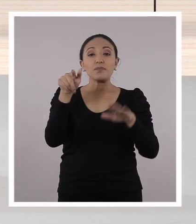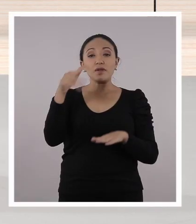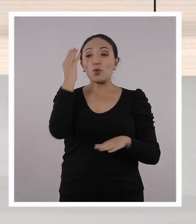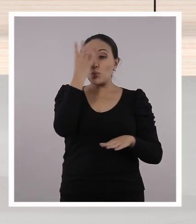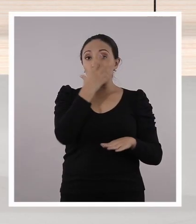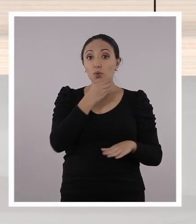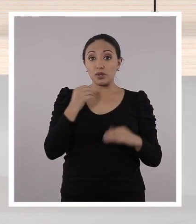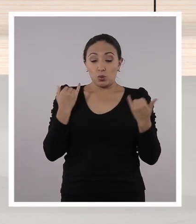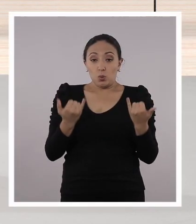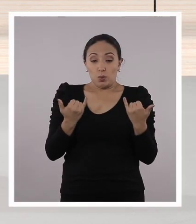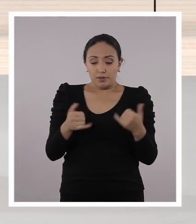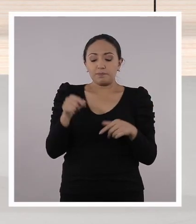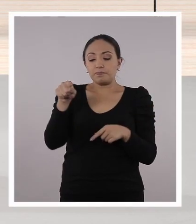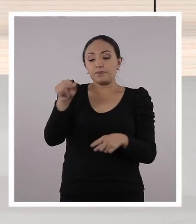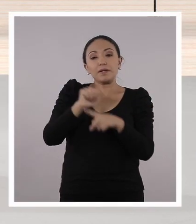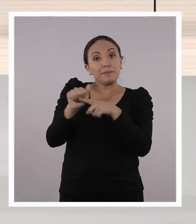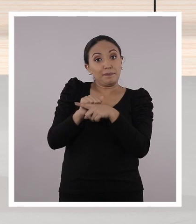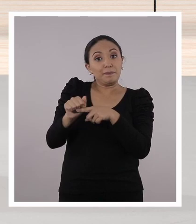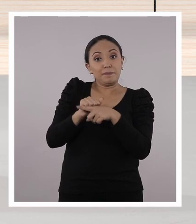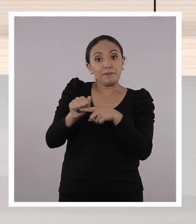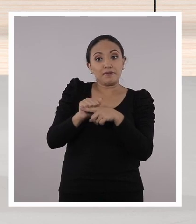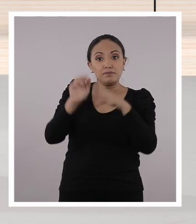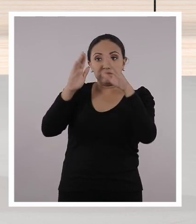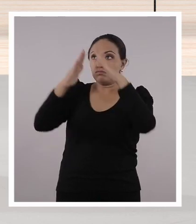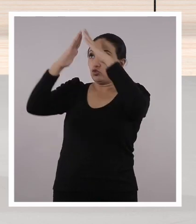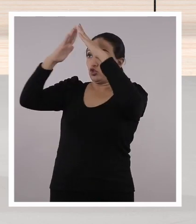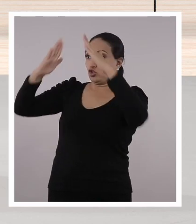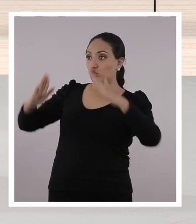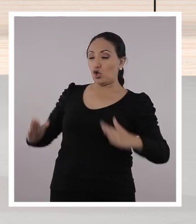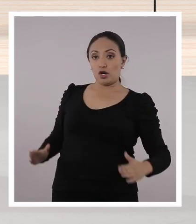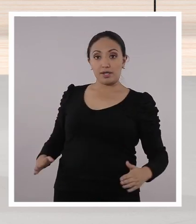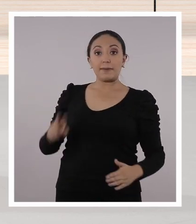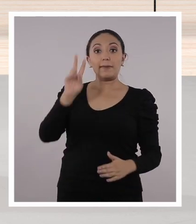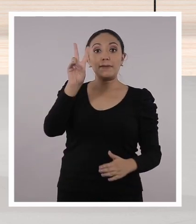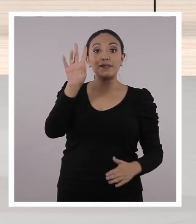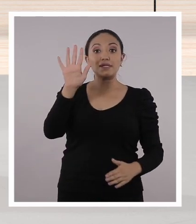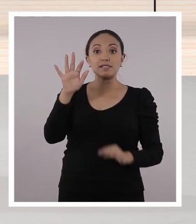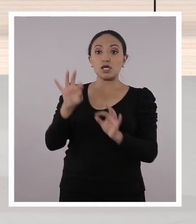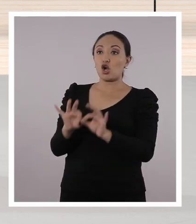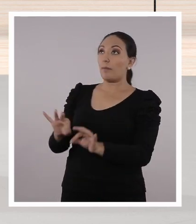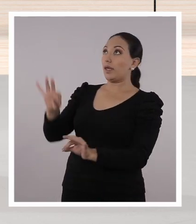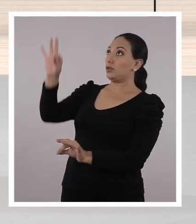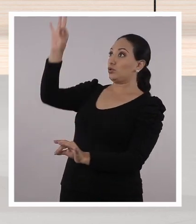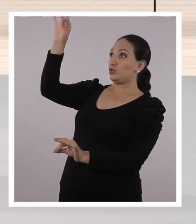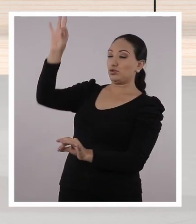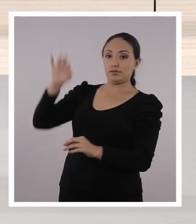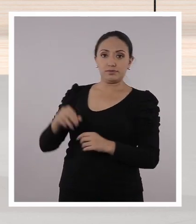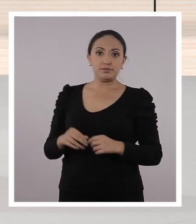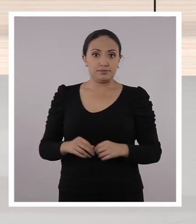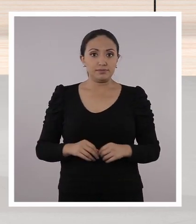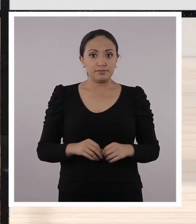En este ejercicio, chicos y chicas, tenemos una torre que tiene 25 metros de altura.